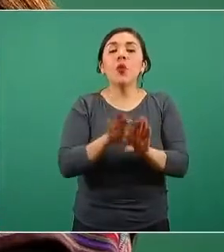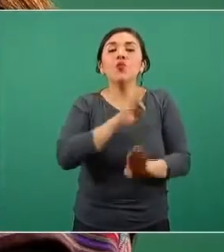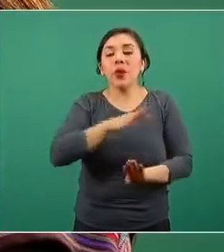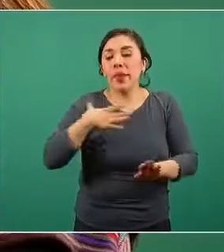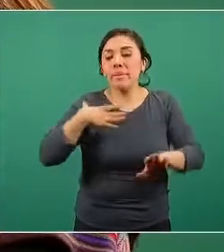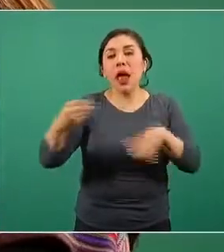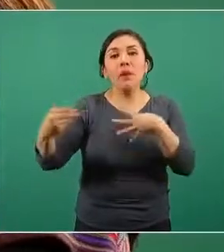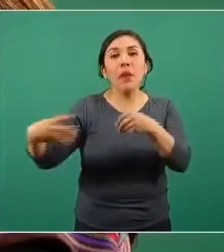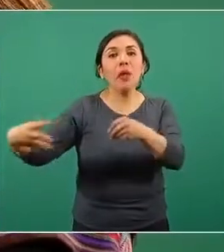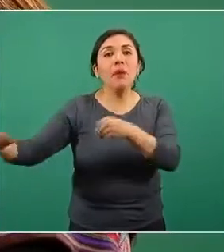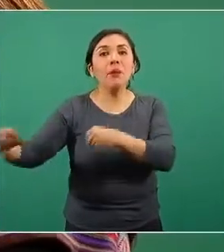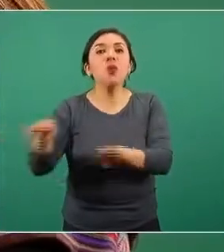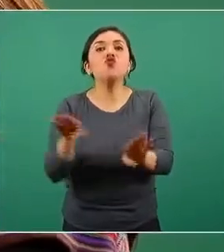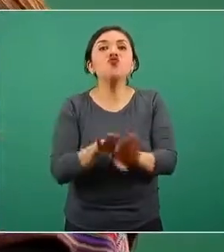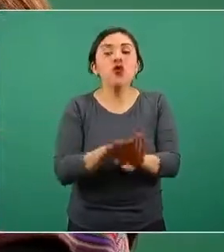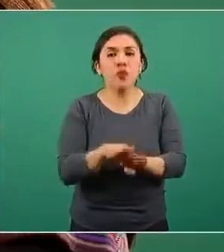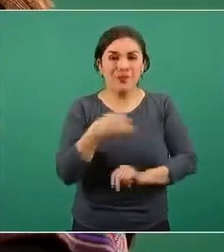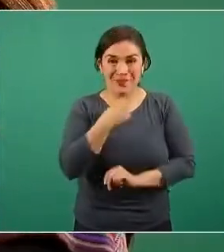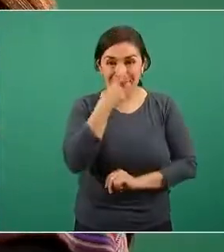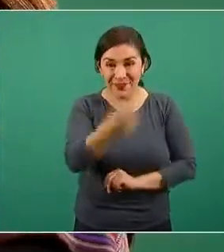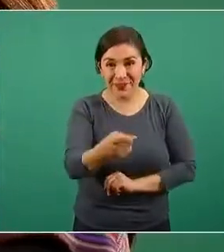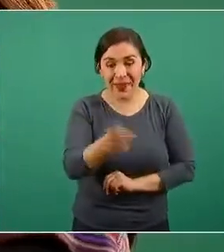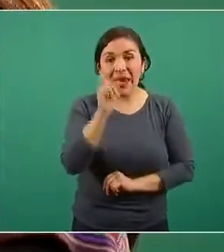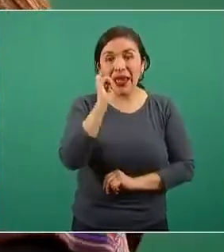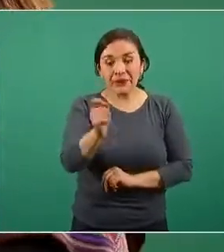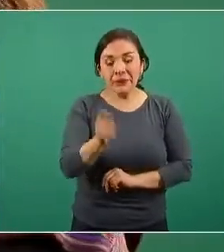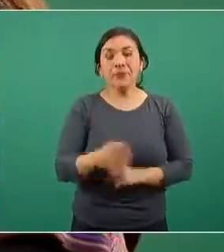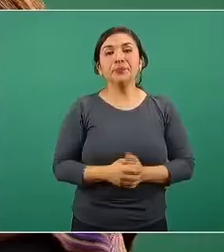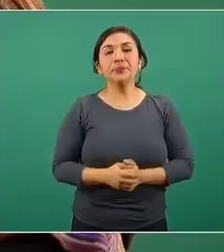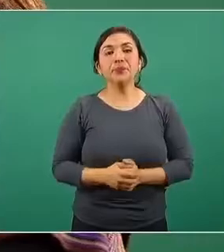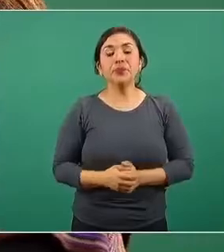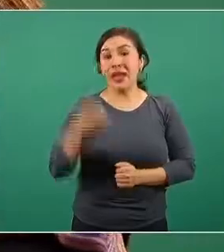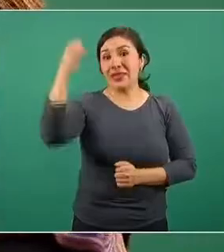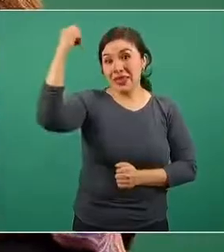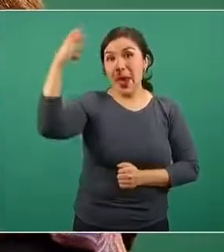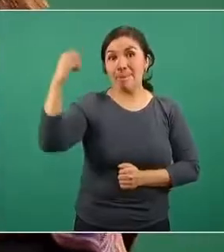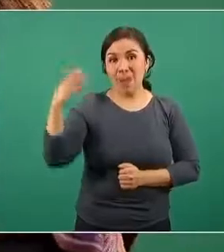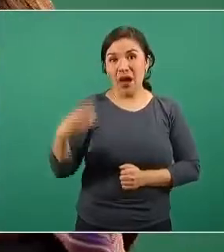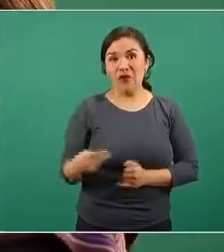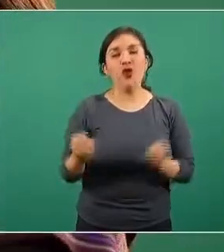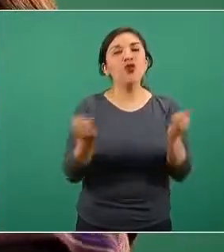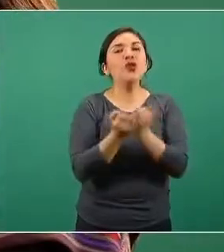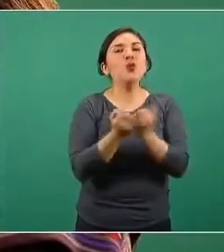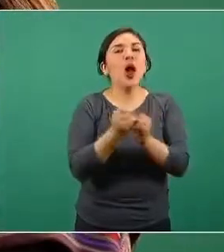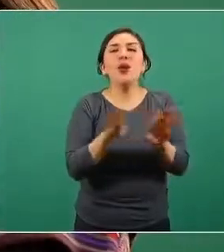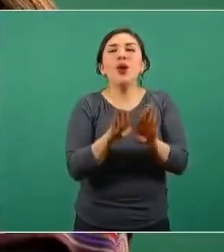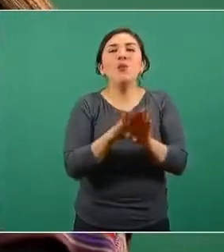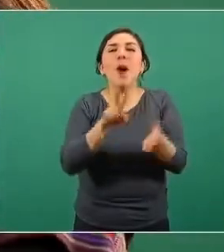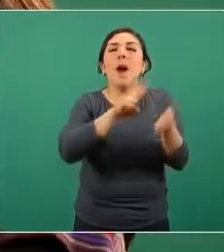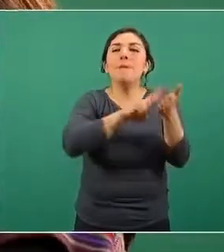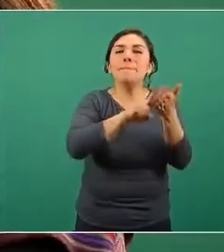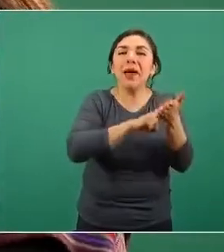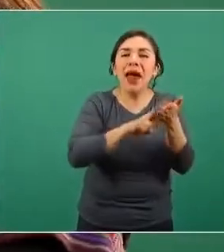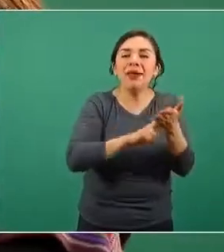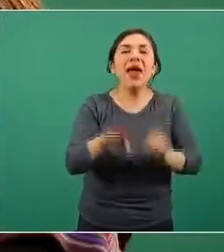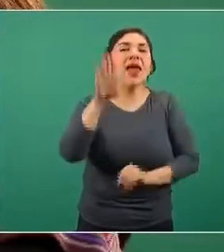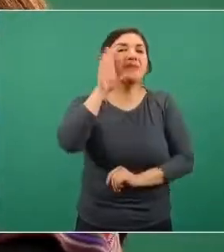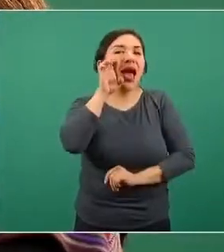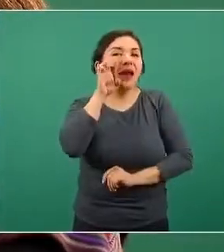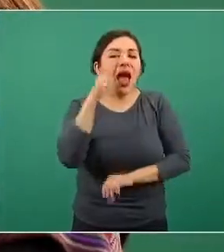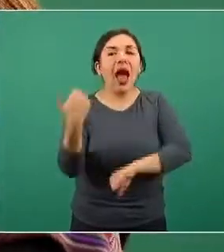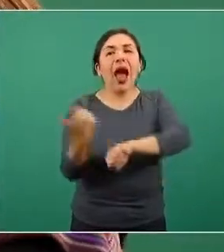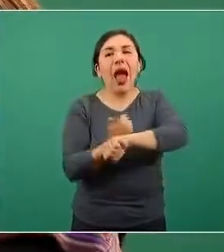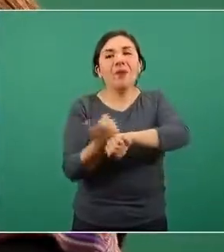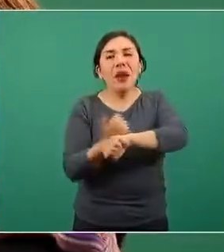nosotros estamos hablando de los semáforos, pues al igual que tenemos el verde, el naranja,